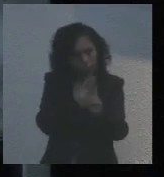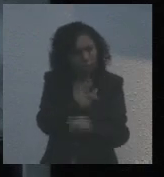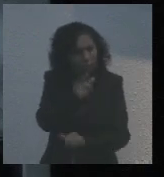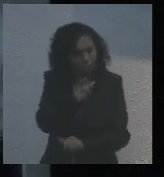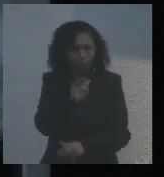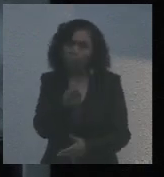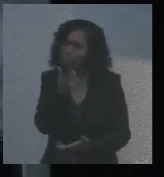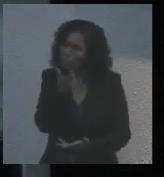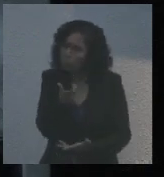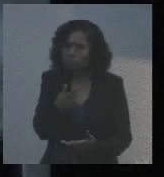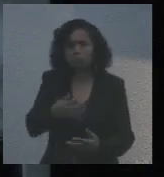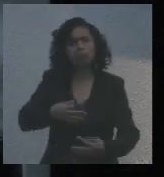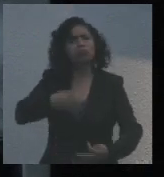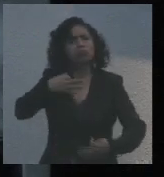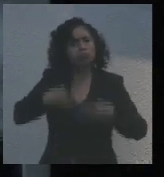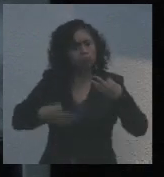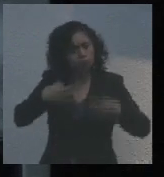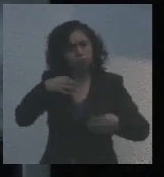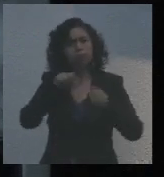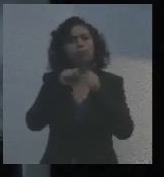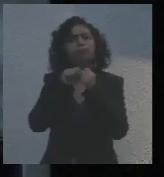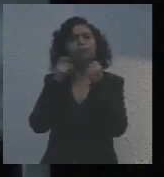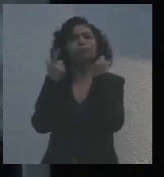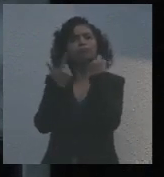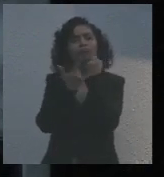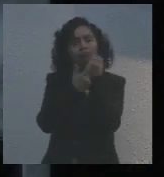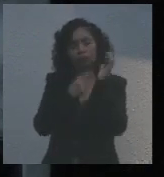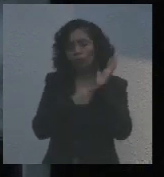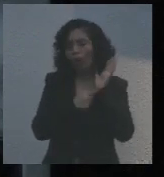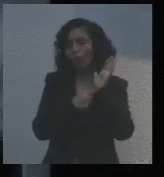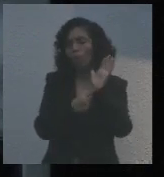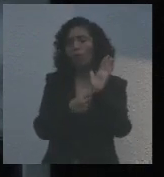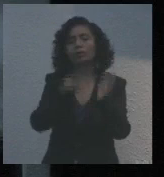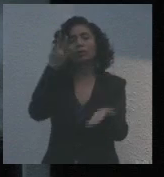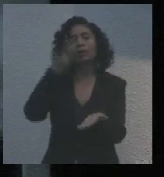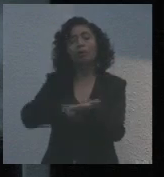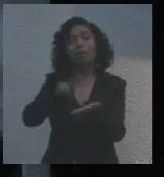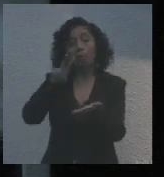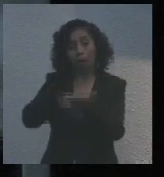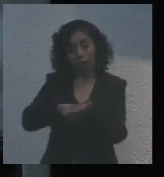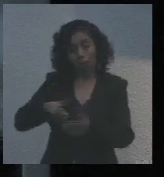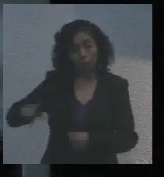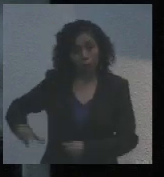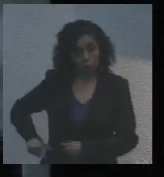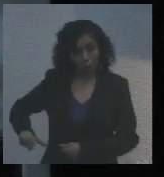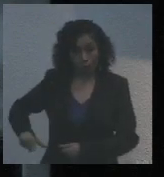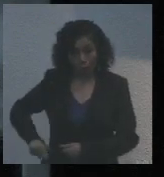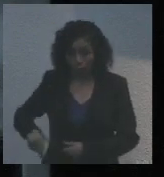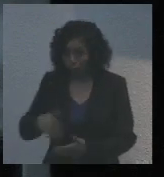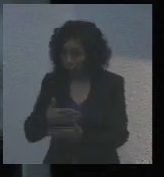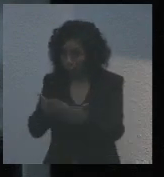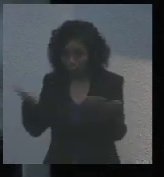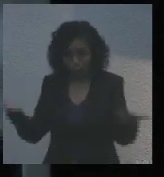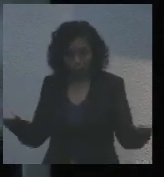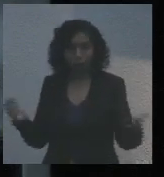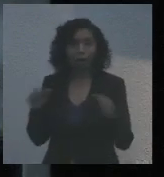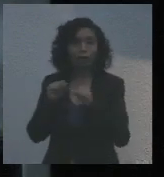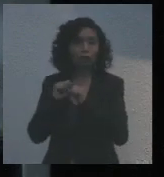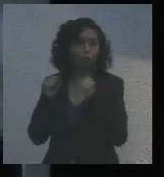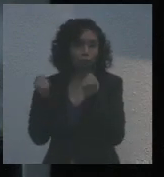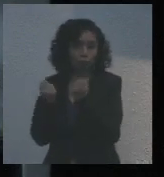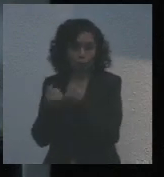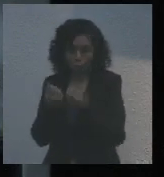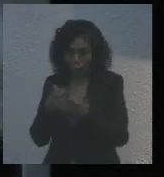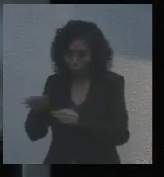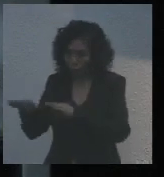de Justicia Social es una muestra del valor que desde el gobierno y la sociedad le damos a